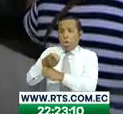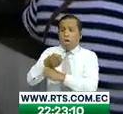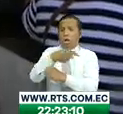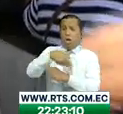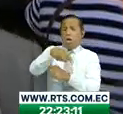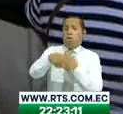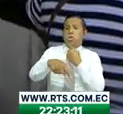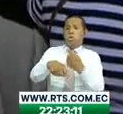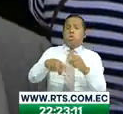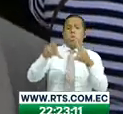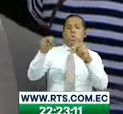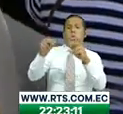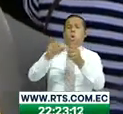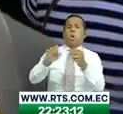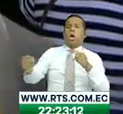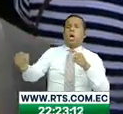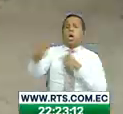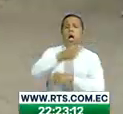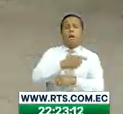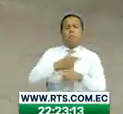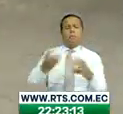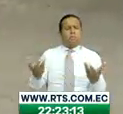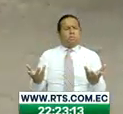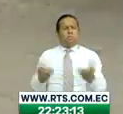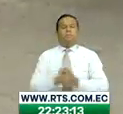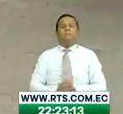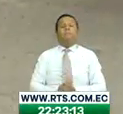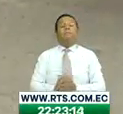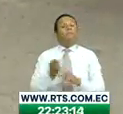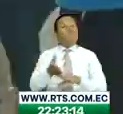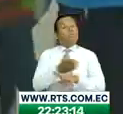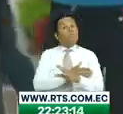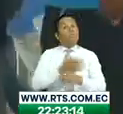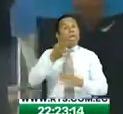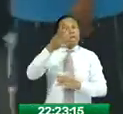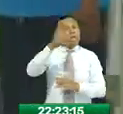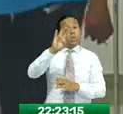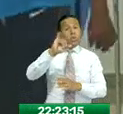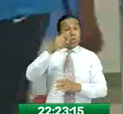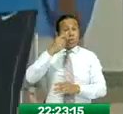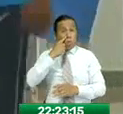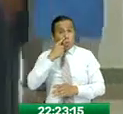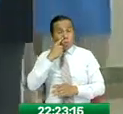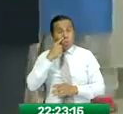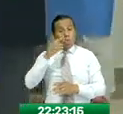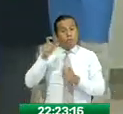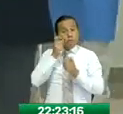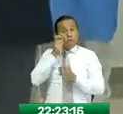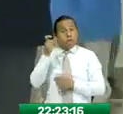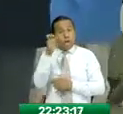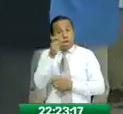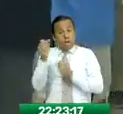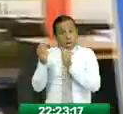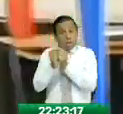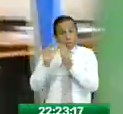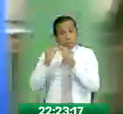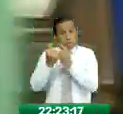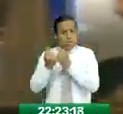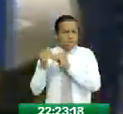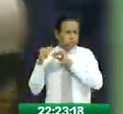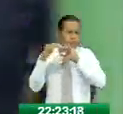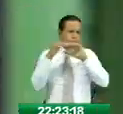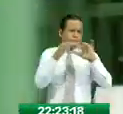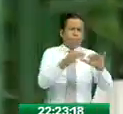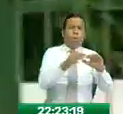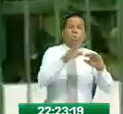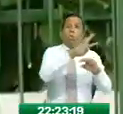todos los 17, ya el juzgado se pronunciará. El pasado 18 de junio, la Fuerza de Tarea de la Fiscalía realizó allanamientos en 48